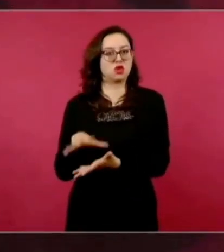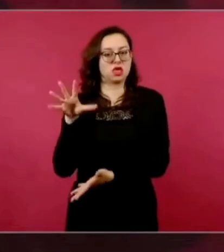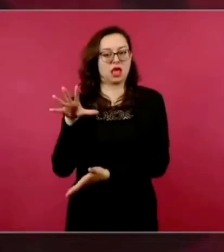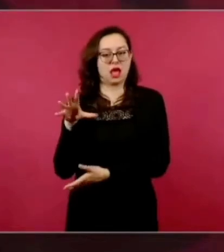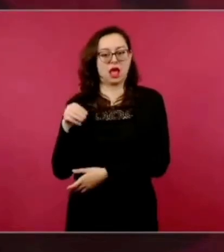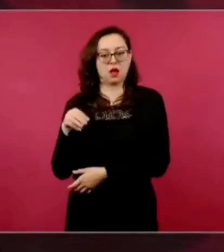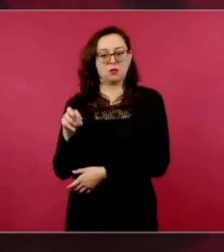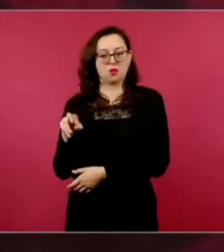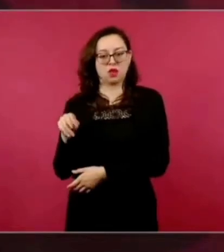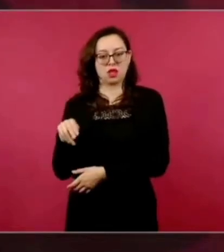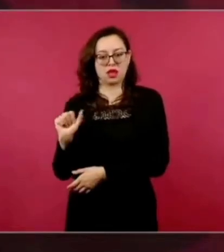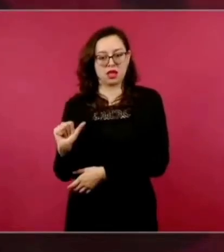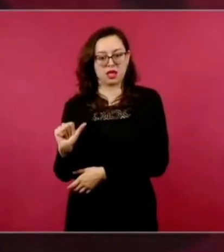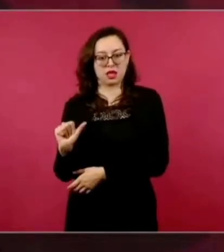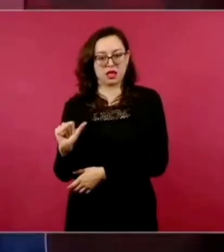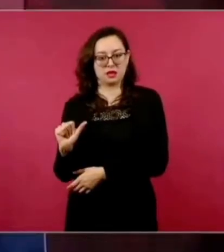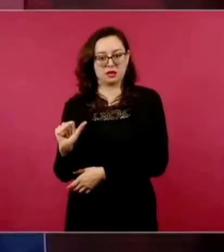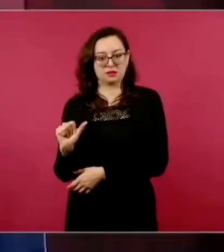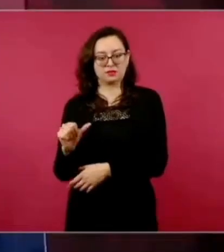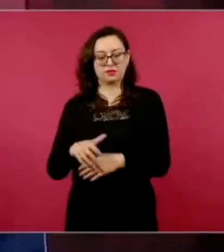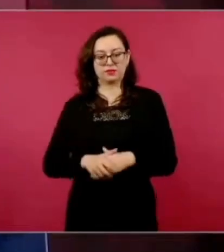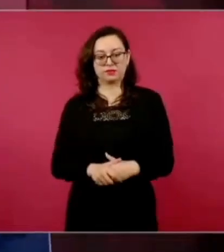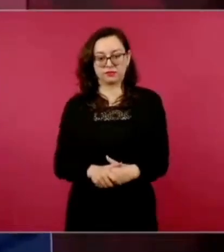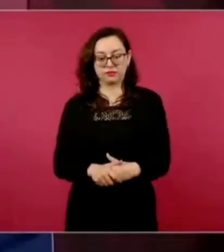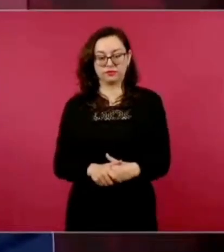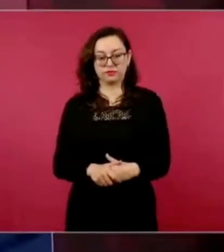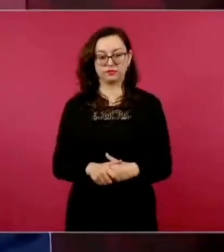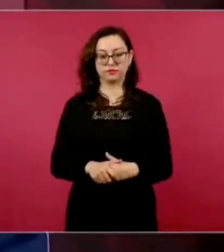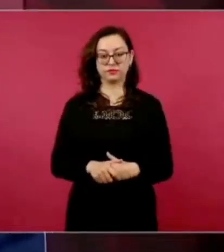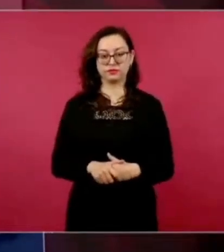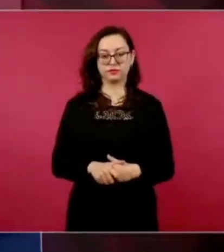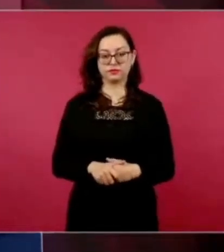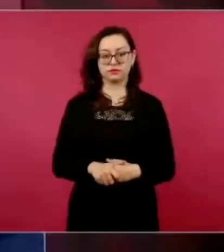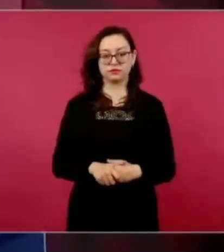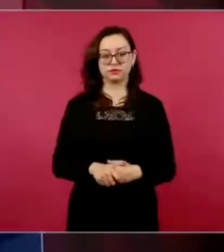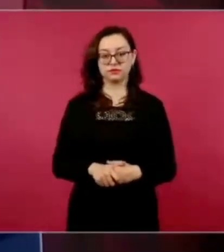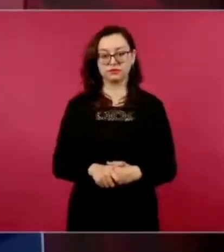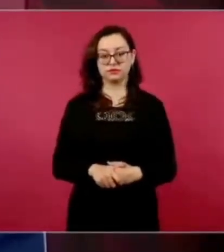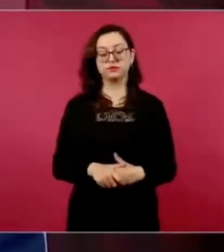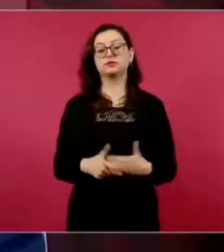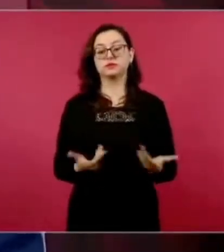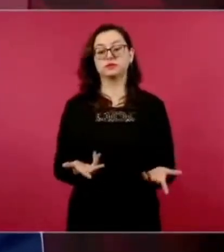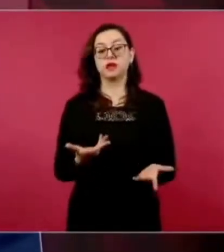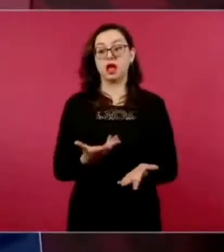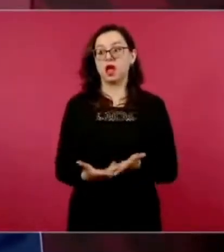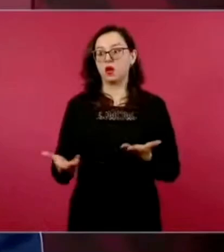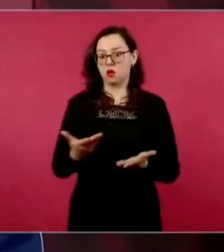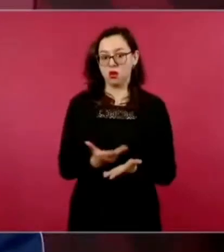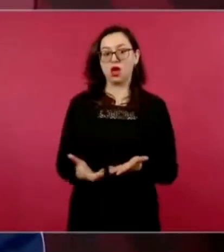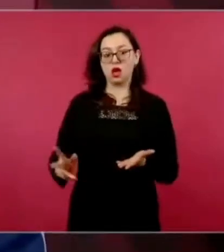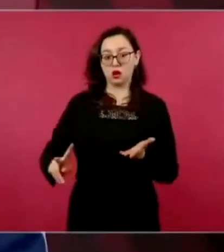No como ahora que casi se va a tener la mayoría calificada, que eso también es otra cosa, ¿no?